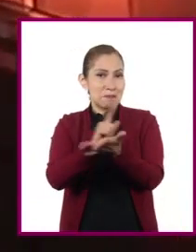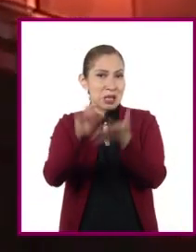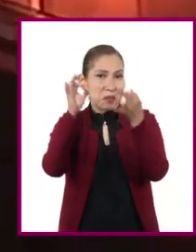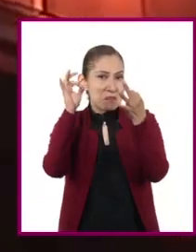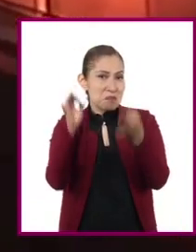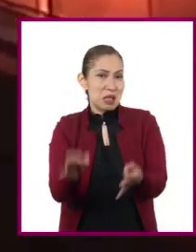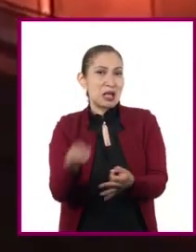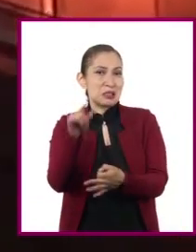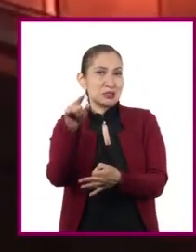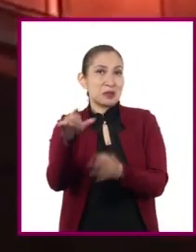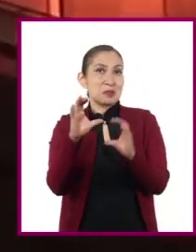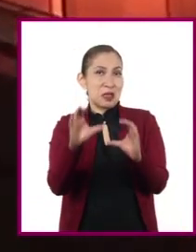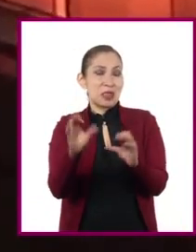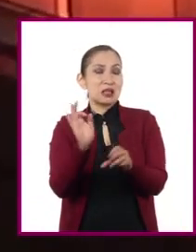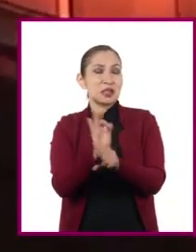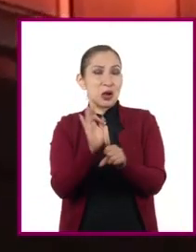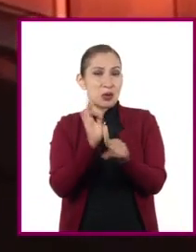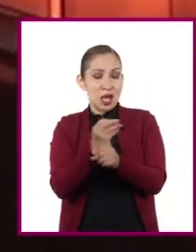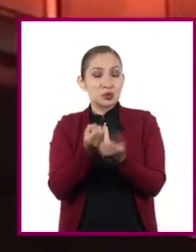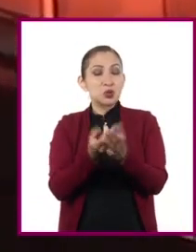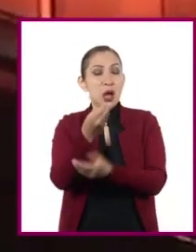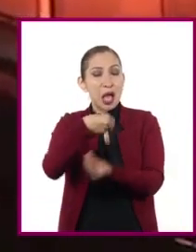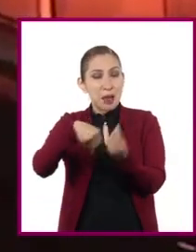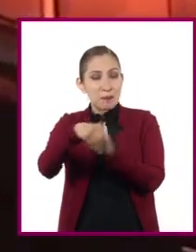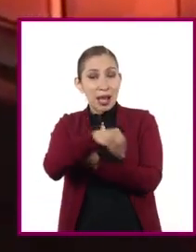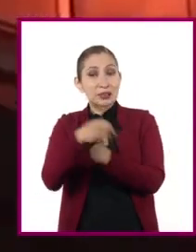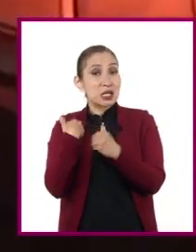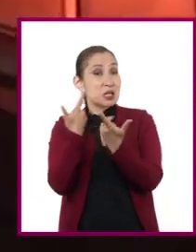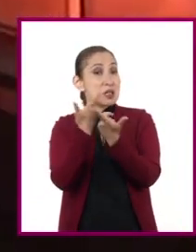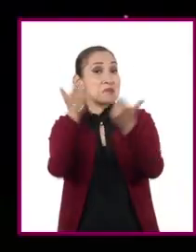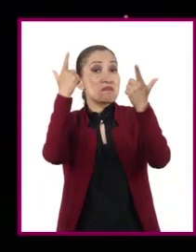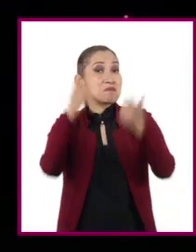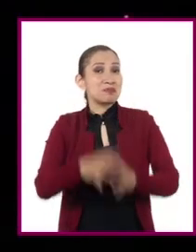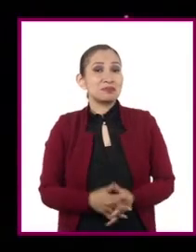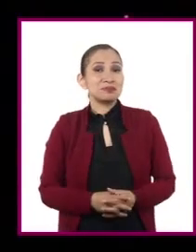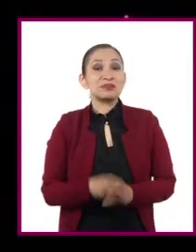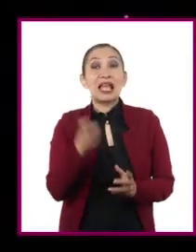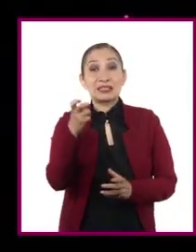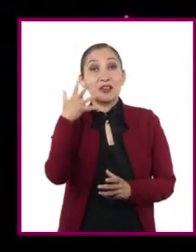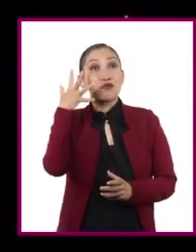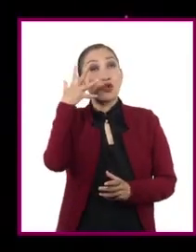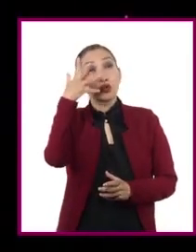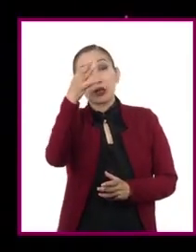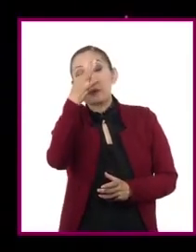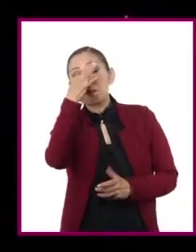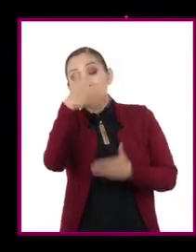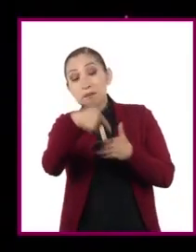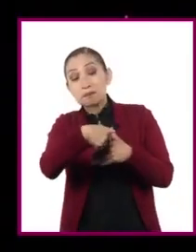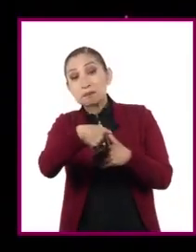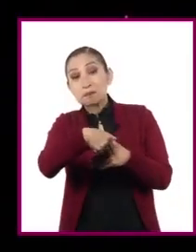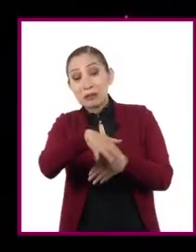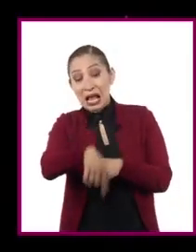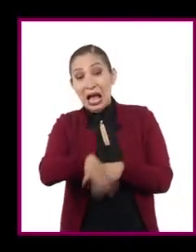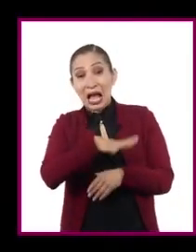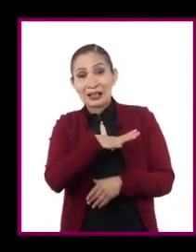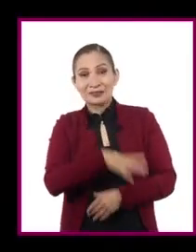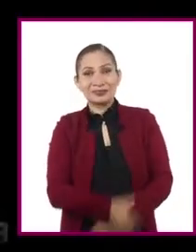energías limpias, seguras, renovables e ilimitadas. Ese futuro ya está